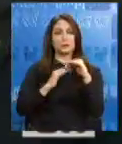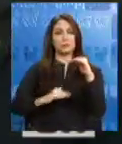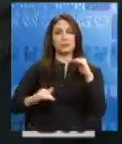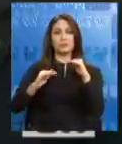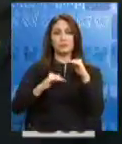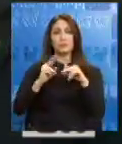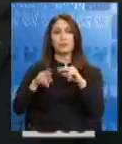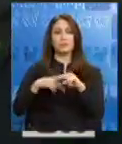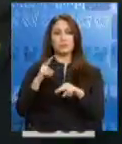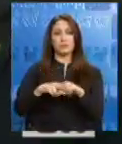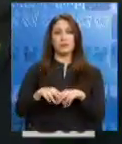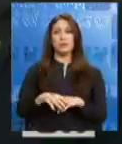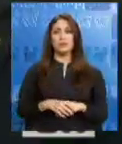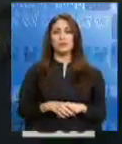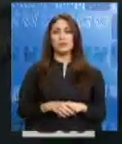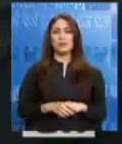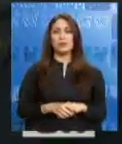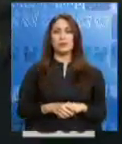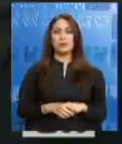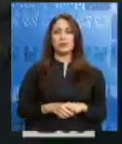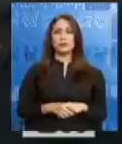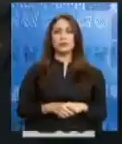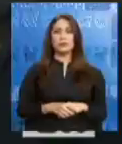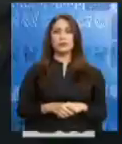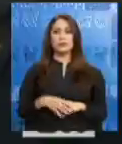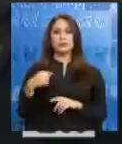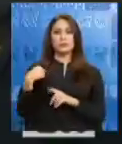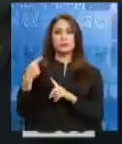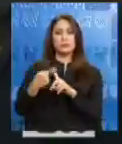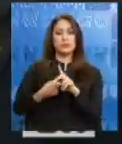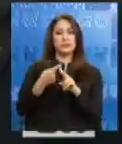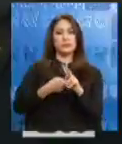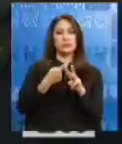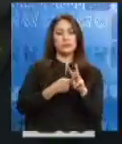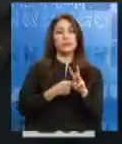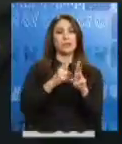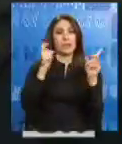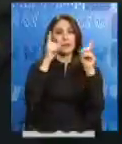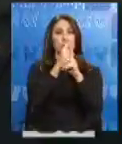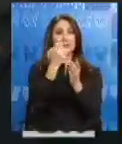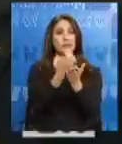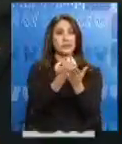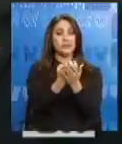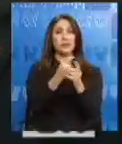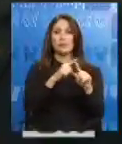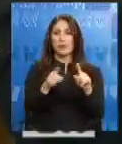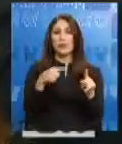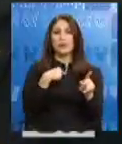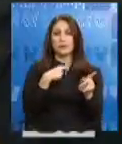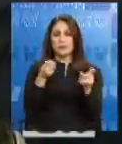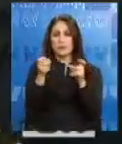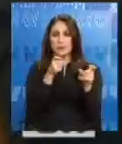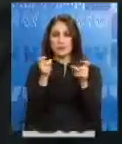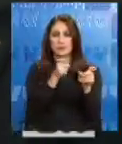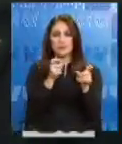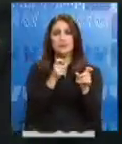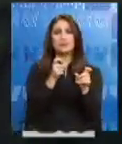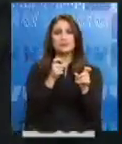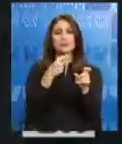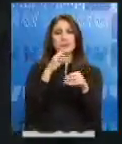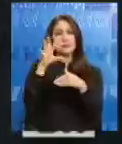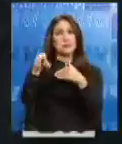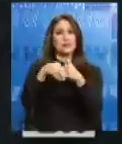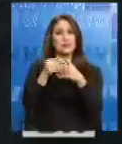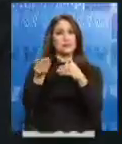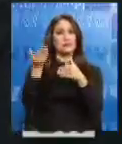de el Ecuador. En los últimos meses, obviamente, con todas las dificultades económicas, hemos tenido que adquirir deudas a una tasa un